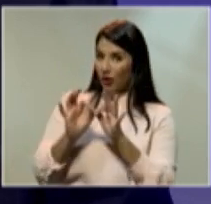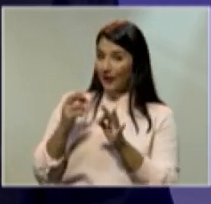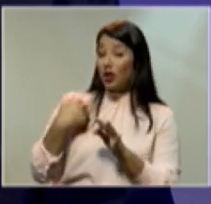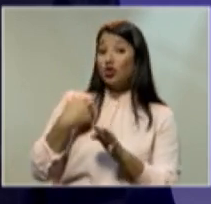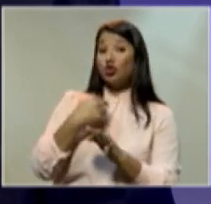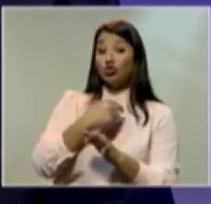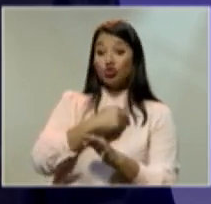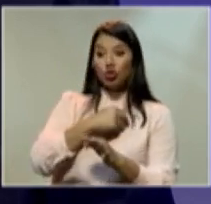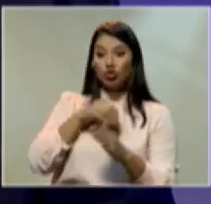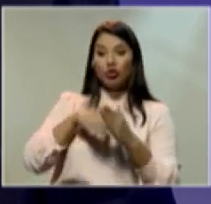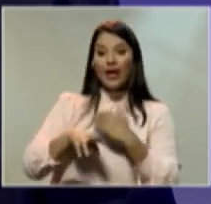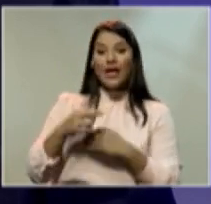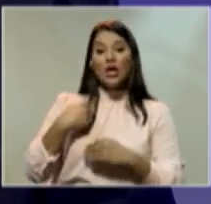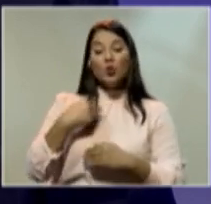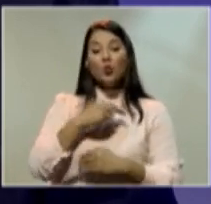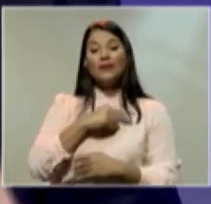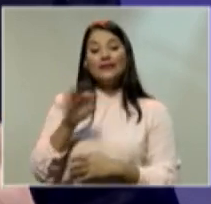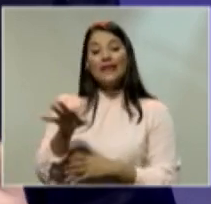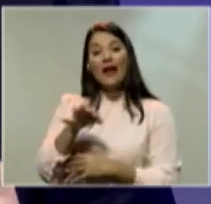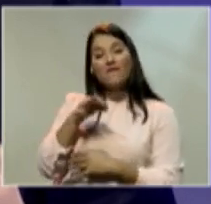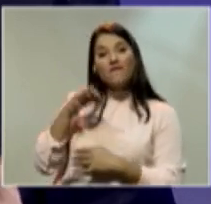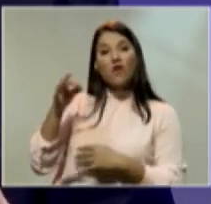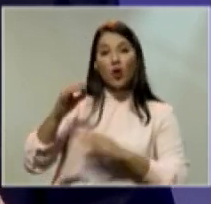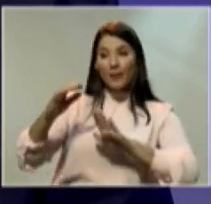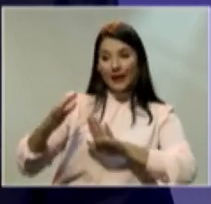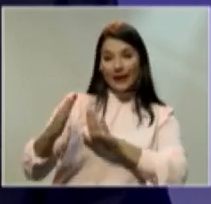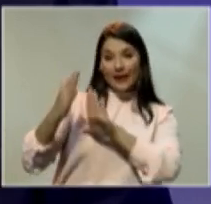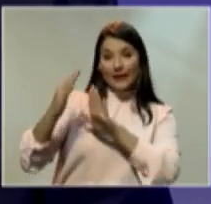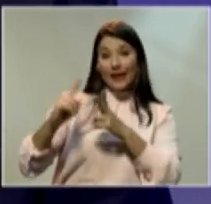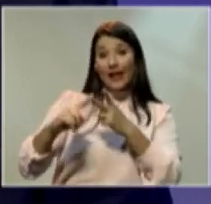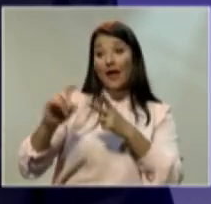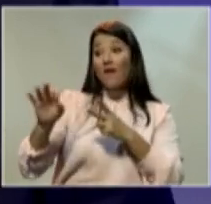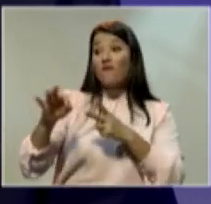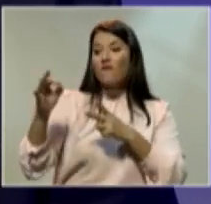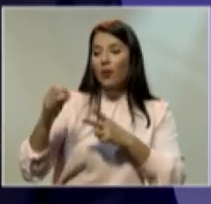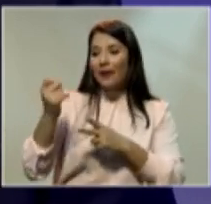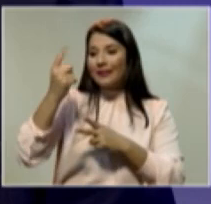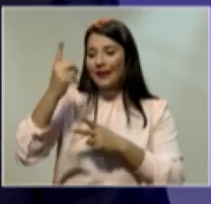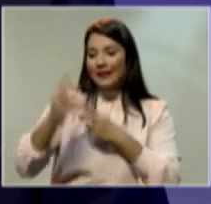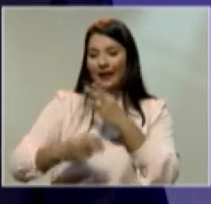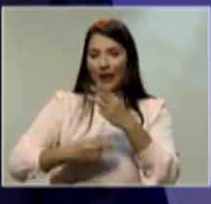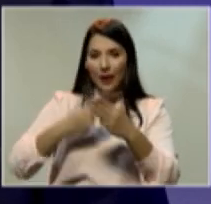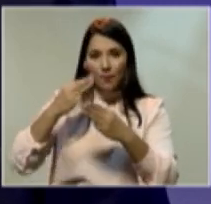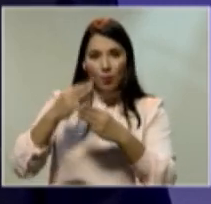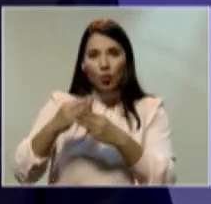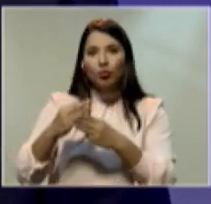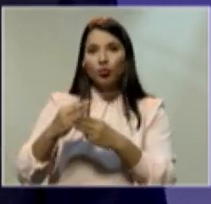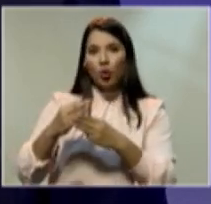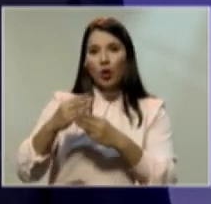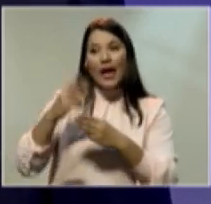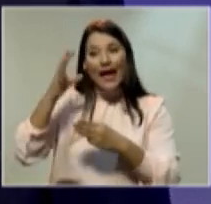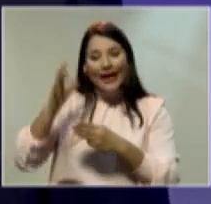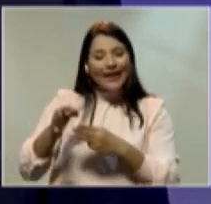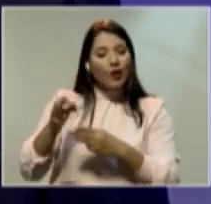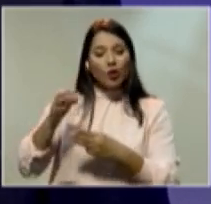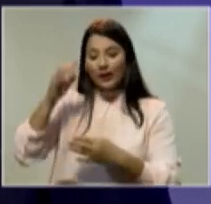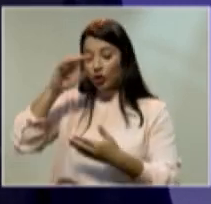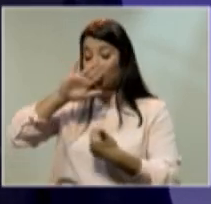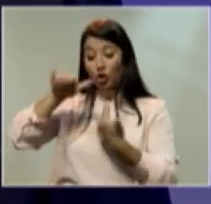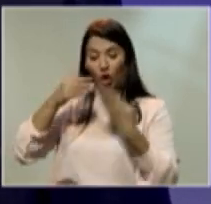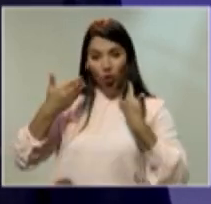integremos en nuestra forma de encarar y de entender el mundo y de interpretarlo todo nuestro ser. No hay